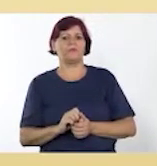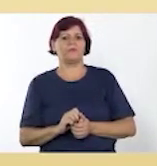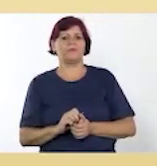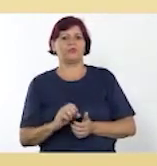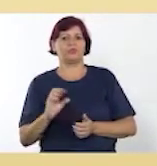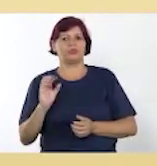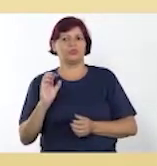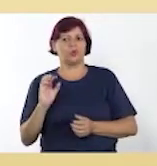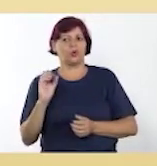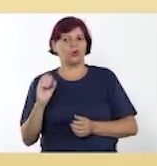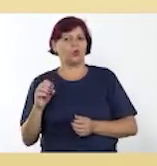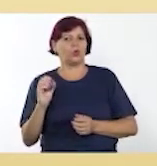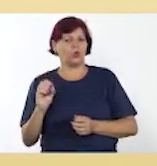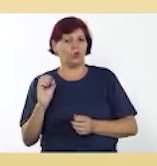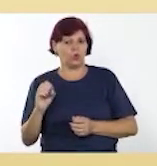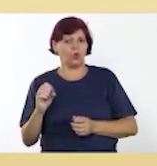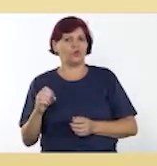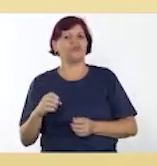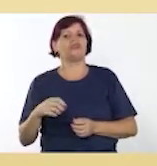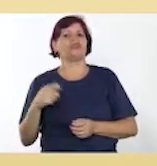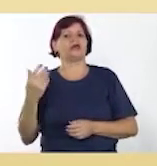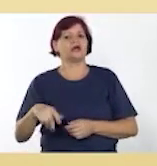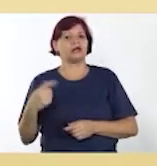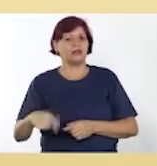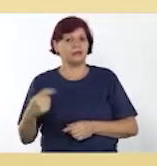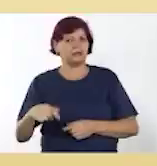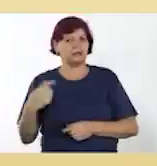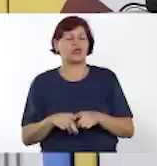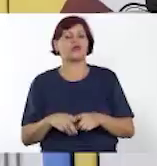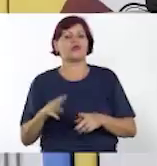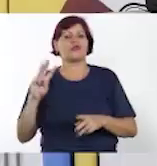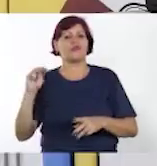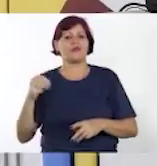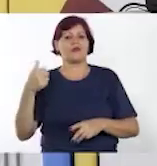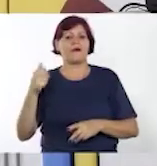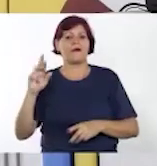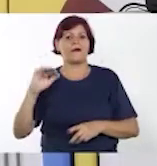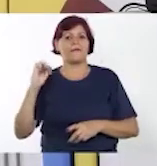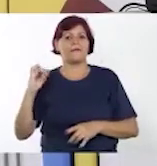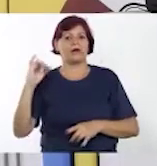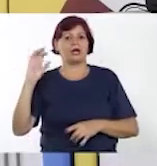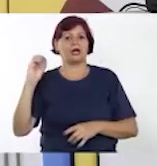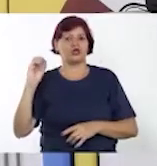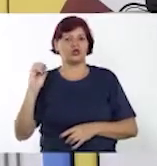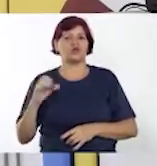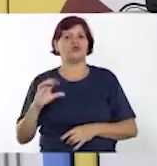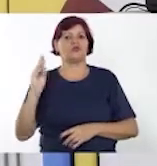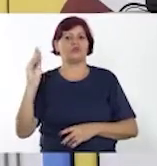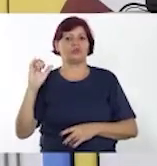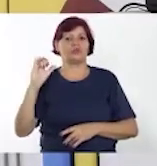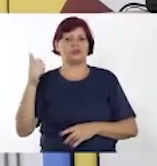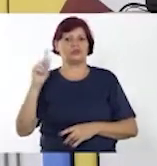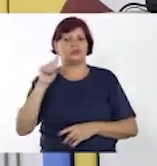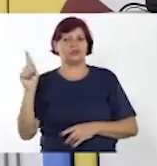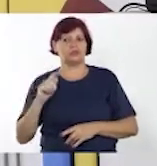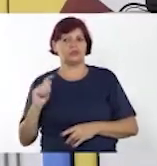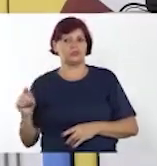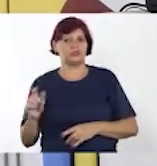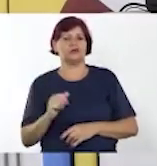de ejercicios integradores de matemáticas de Mario Díaz. Este libro que ayer se los enseñamos y que, como les